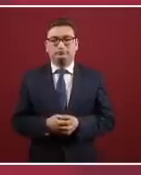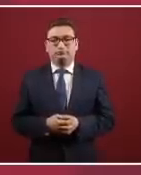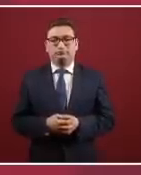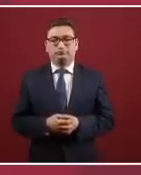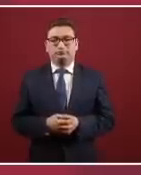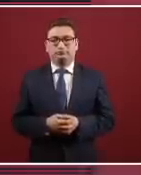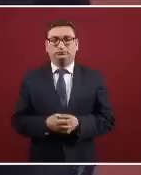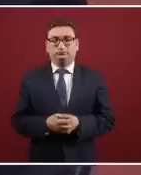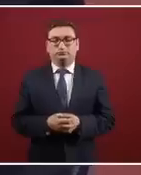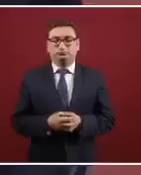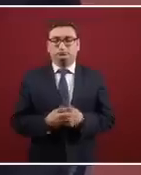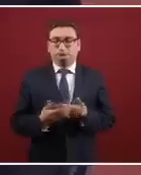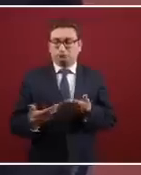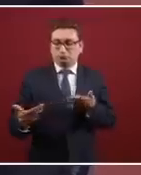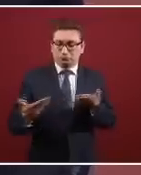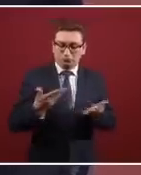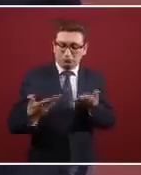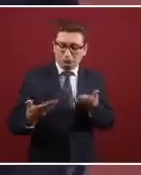cotejar